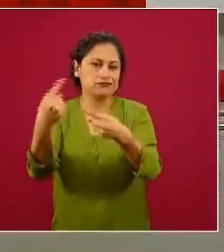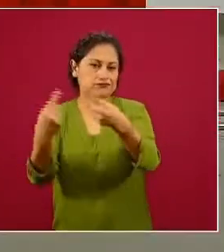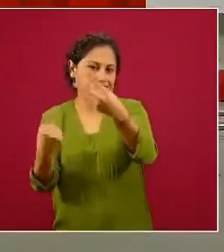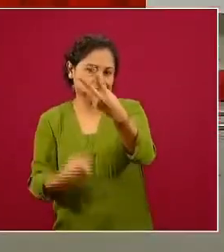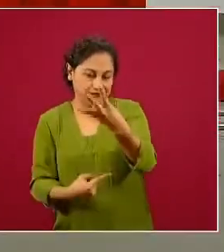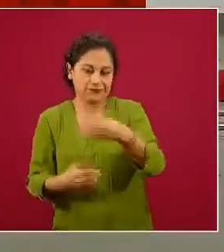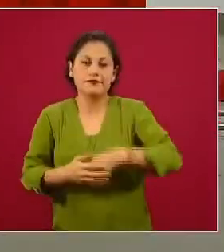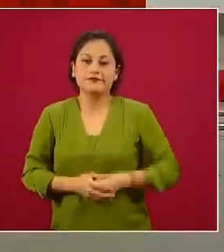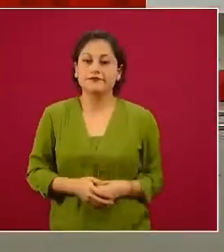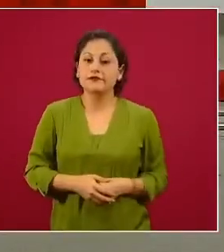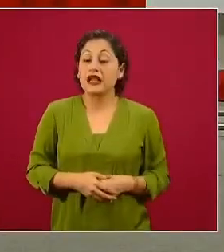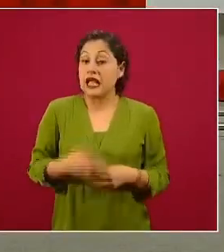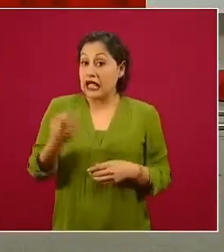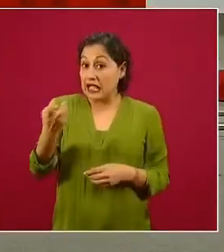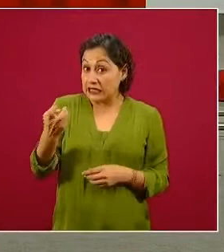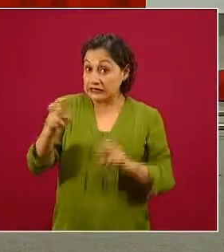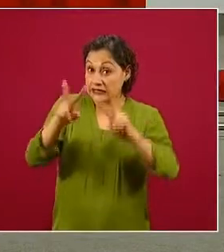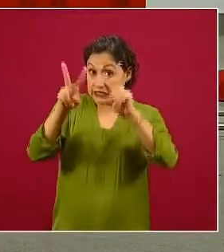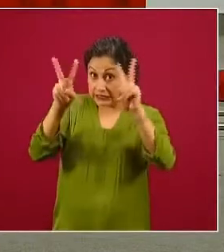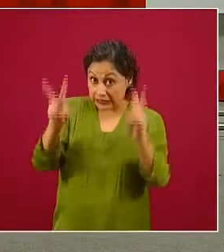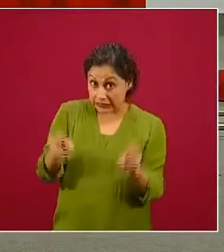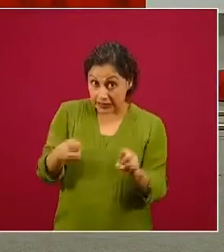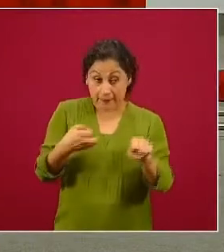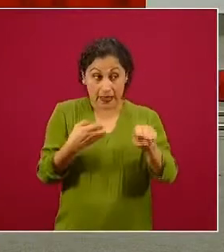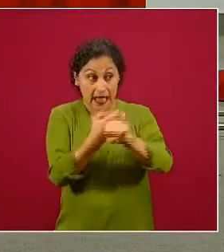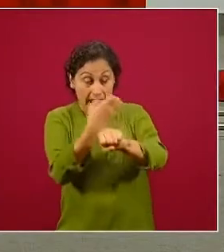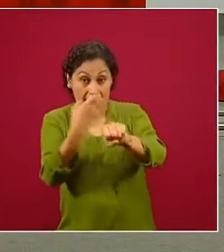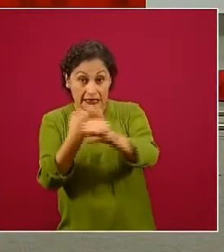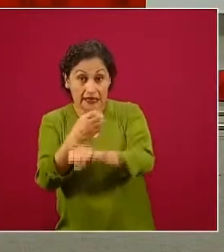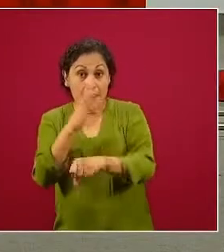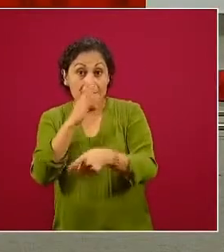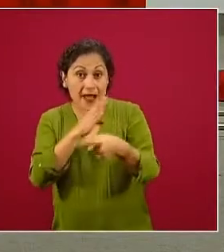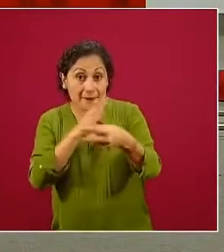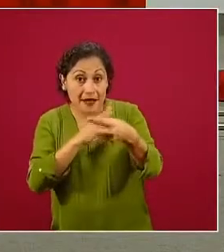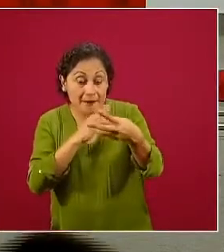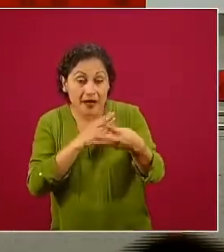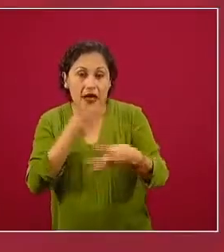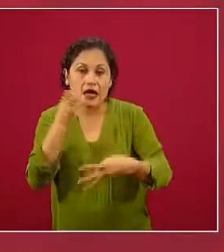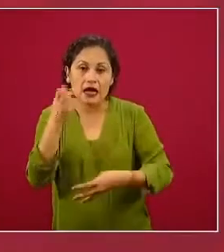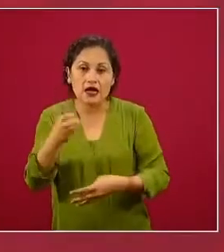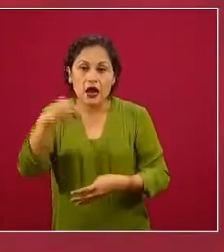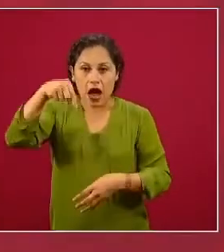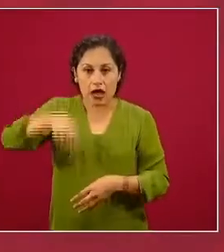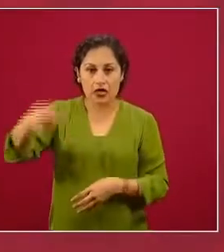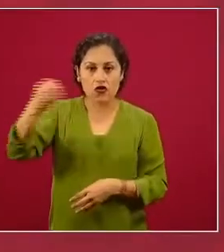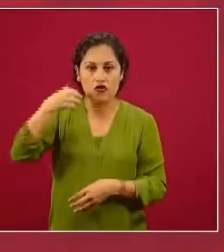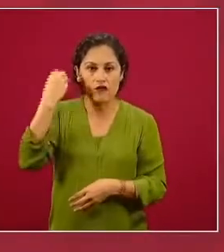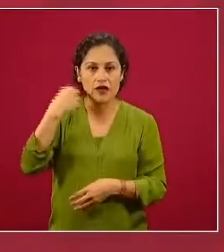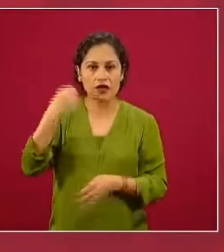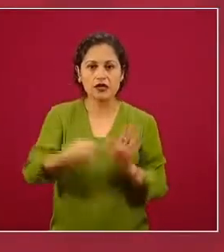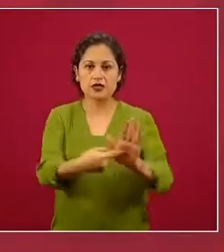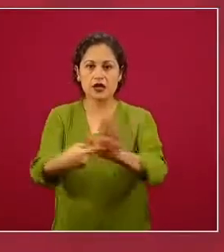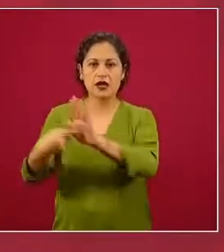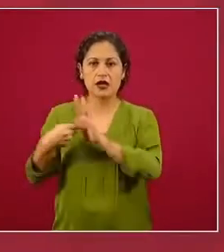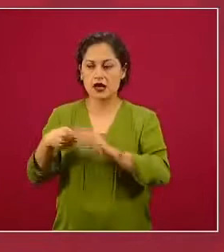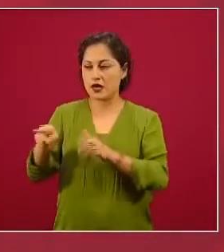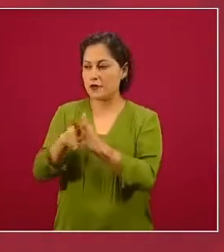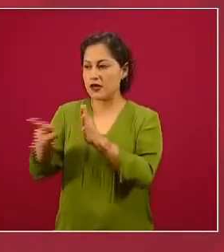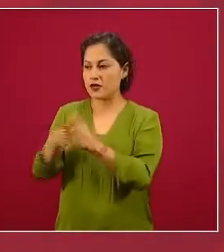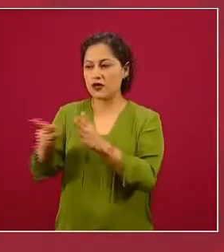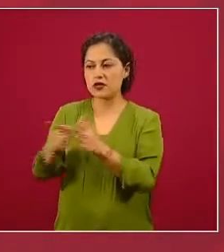se comentan, entra un nivel de detalle que al final termina en una nota con un encabezado que dice: se pelean con los